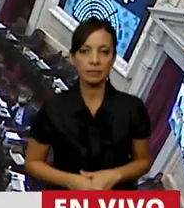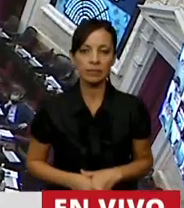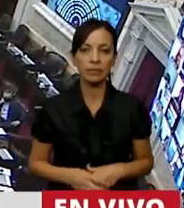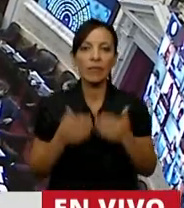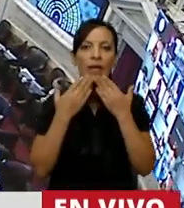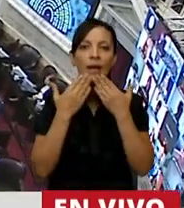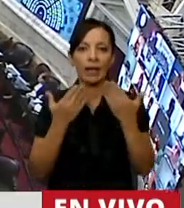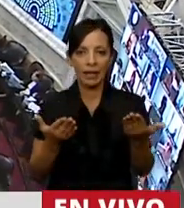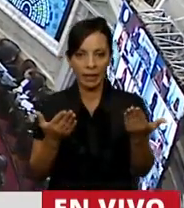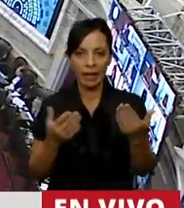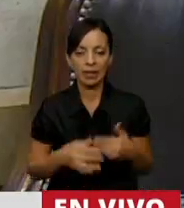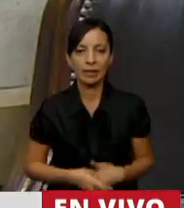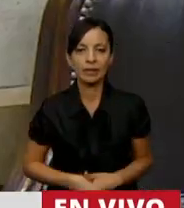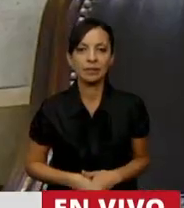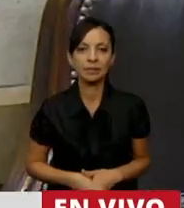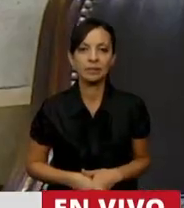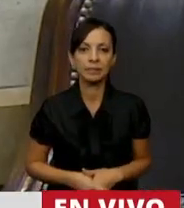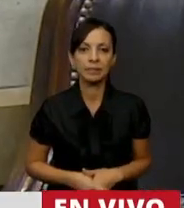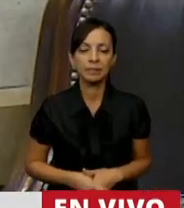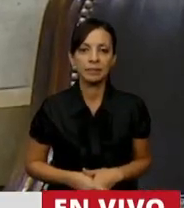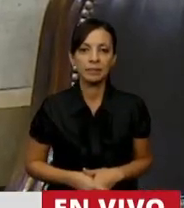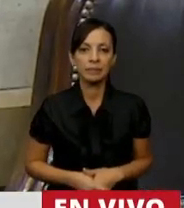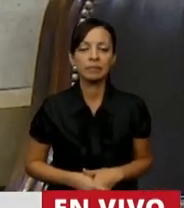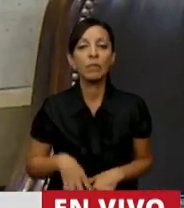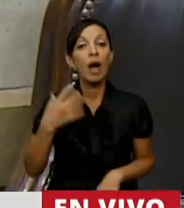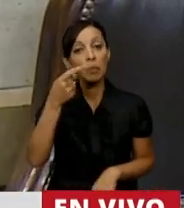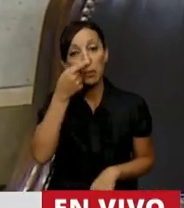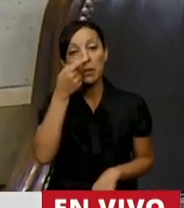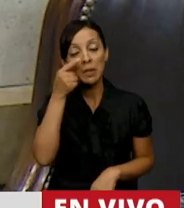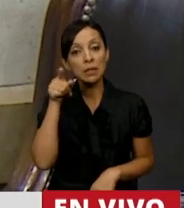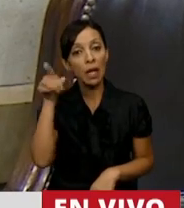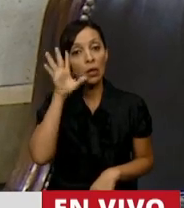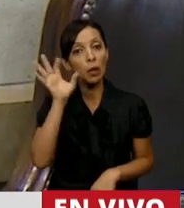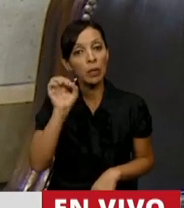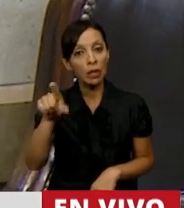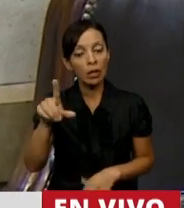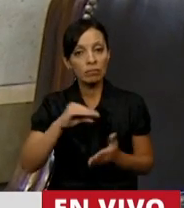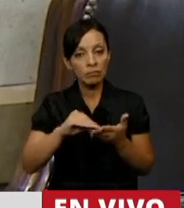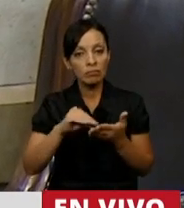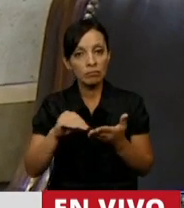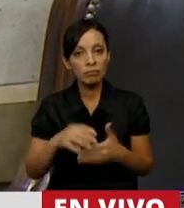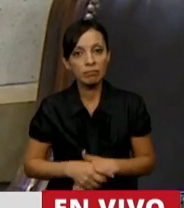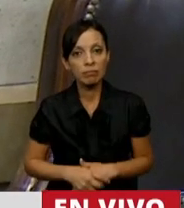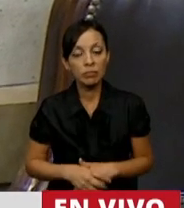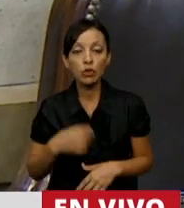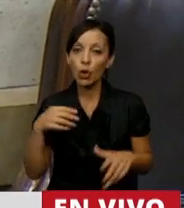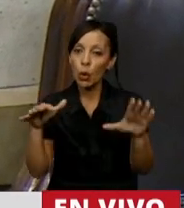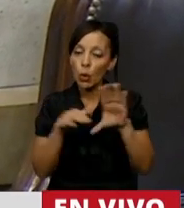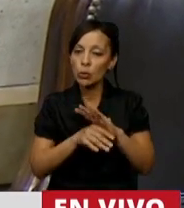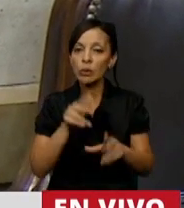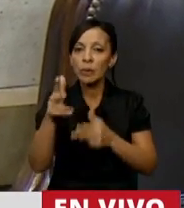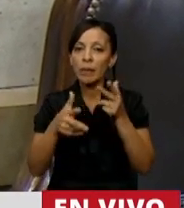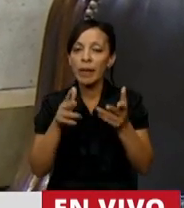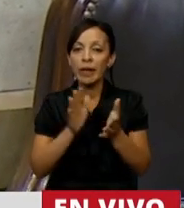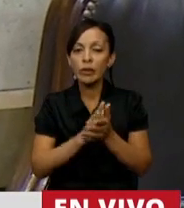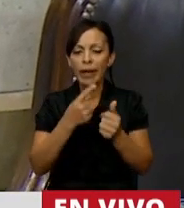Gracias, señor presidente. Bueno, interesante la mirada de la diputada preopinante, porque justamente iba a hacer mención a la